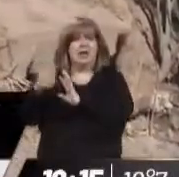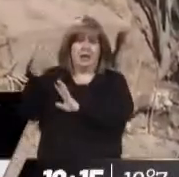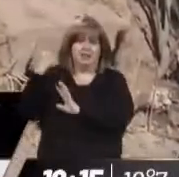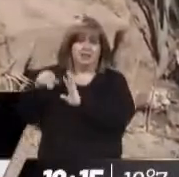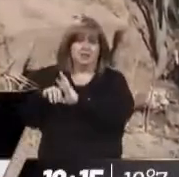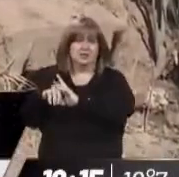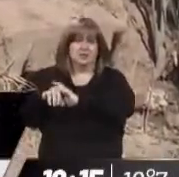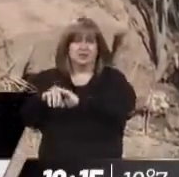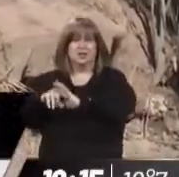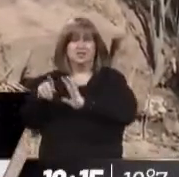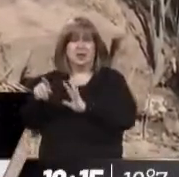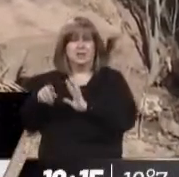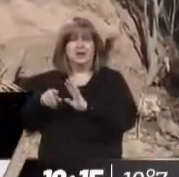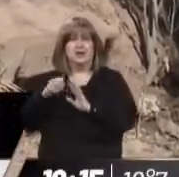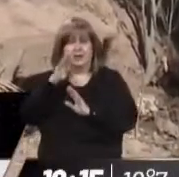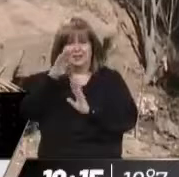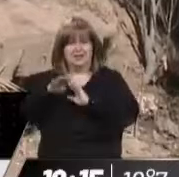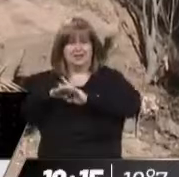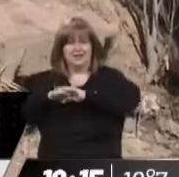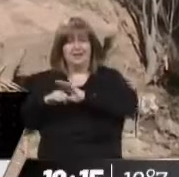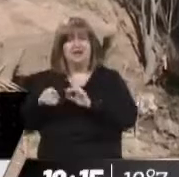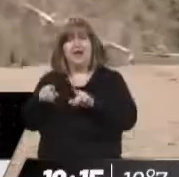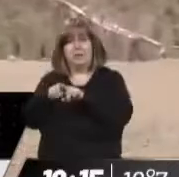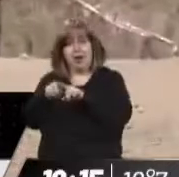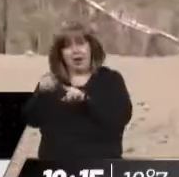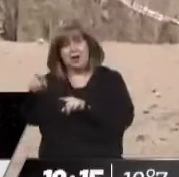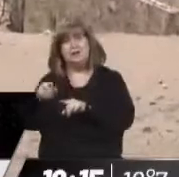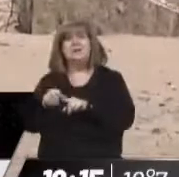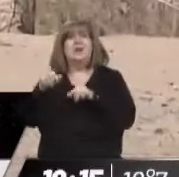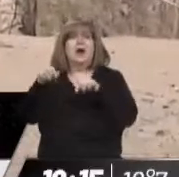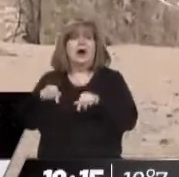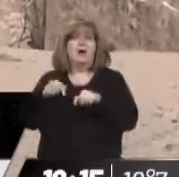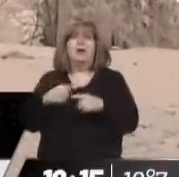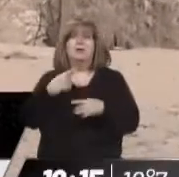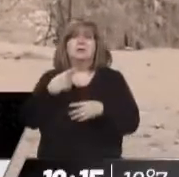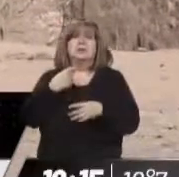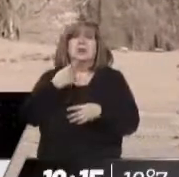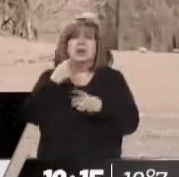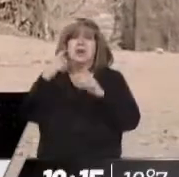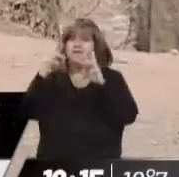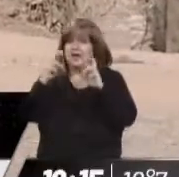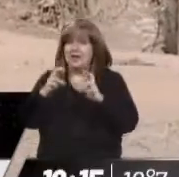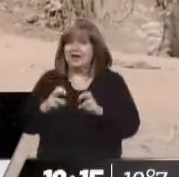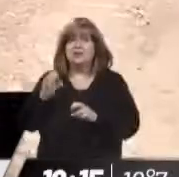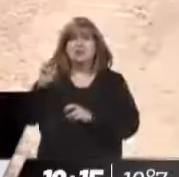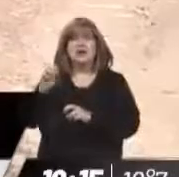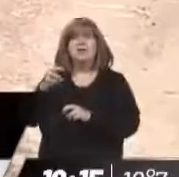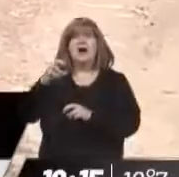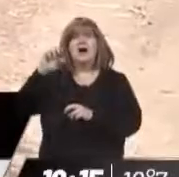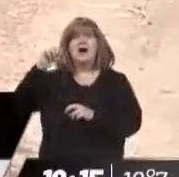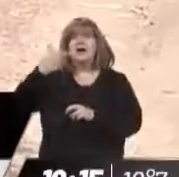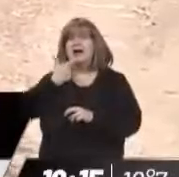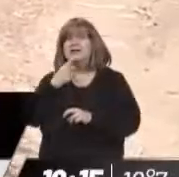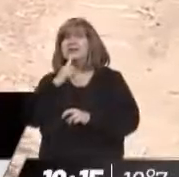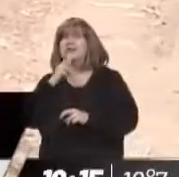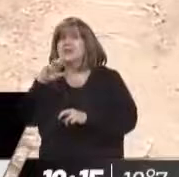respecto a la justicia. Y ahora, bueno, va a tener que ser investigado. Estamos hablando de Castro Villegas,